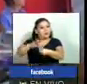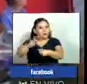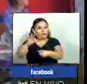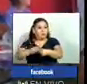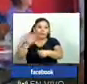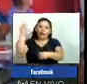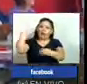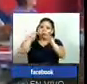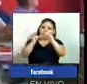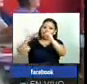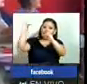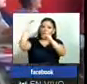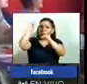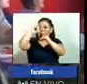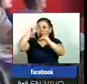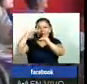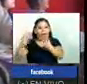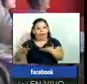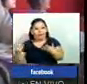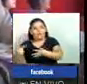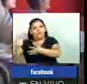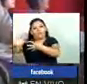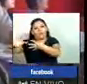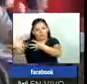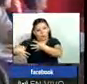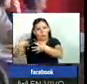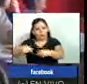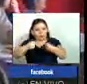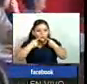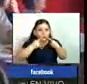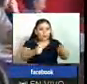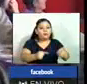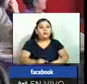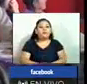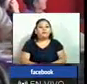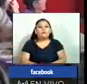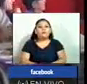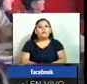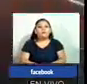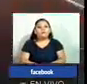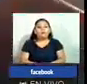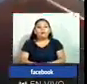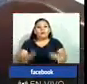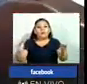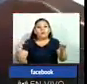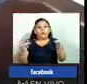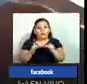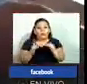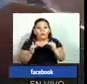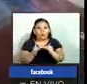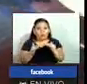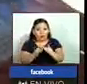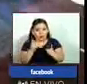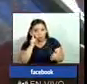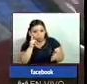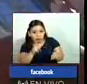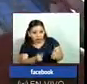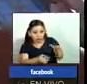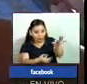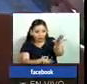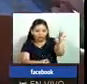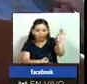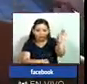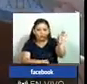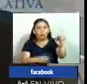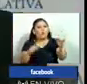orden de la sala pero no había legislación ahora lo vamos a dictar igualmente para que en la adjudicación de escaños